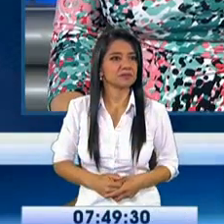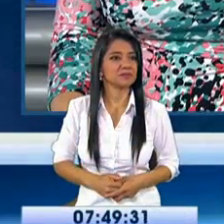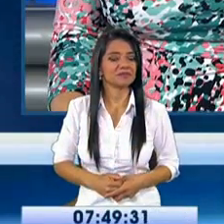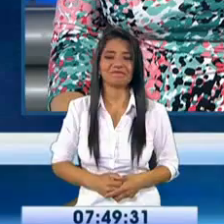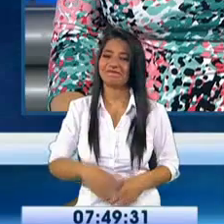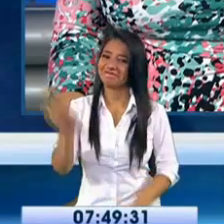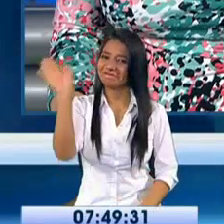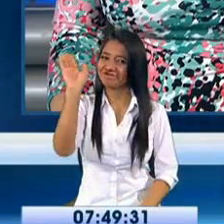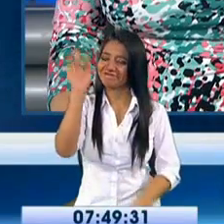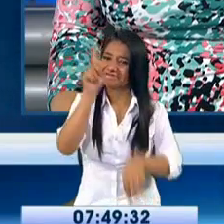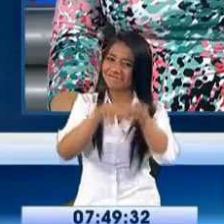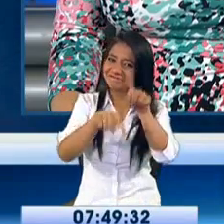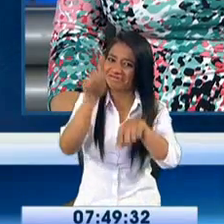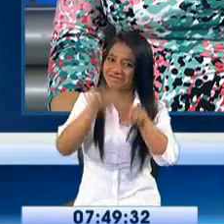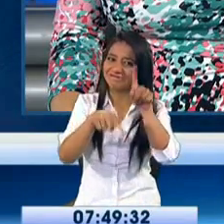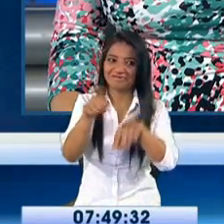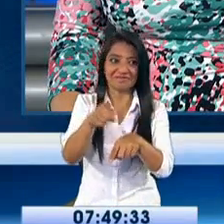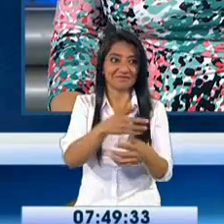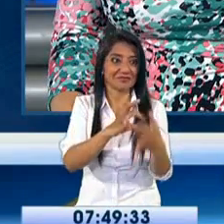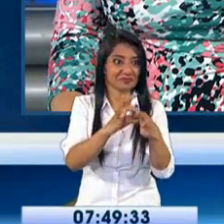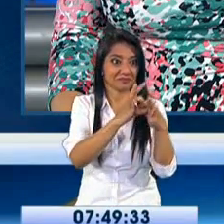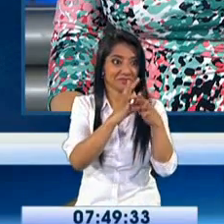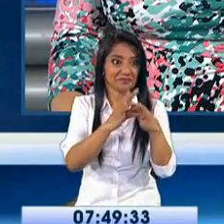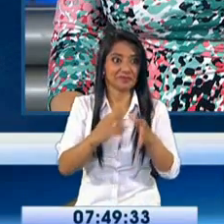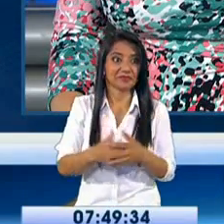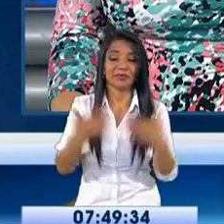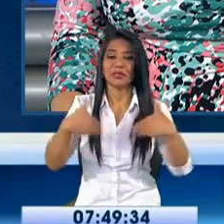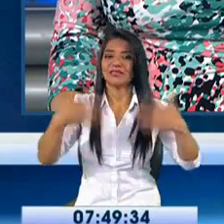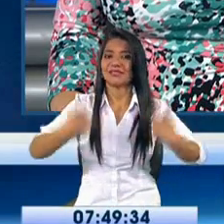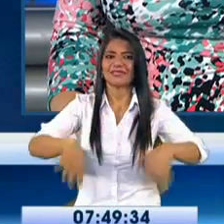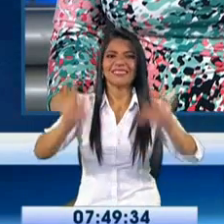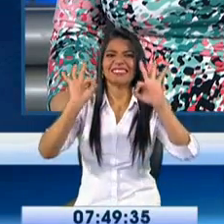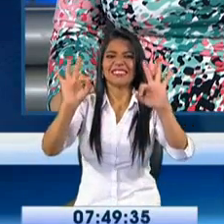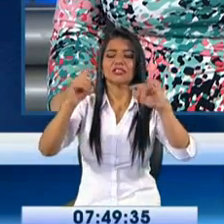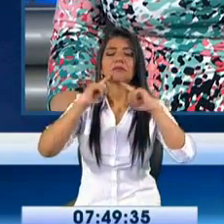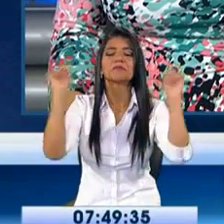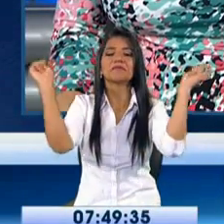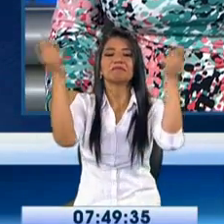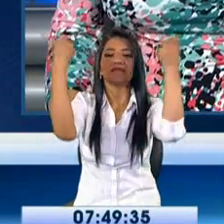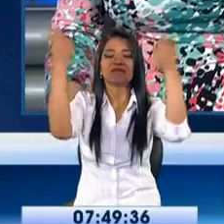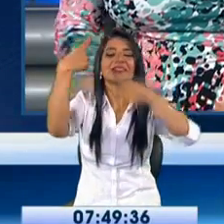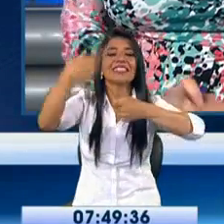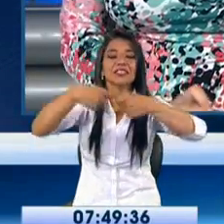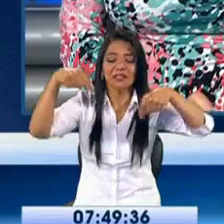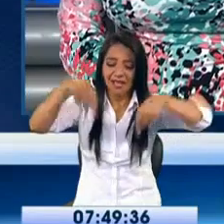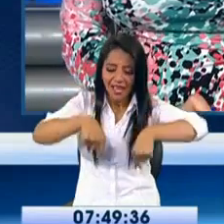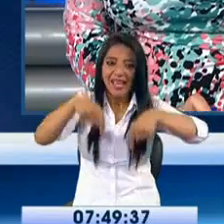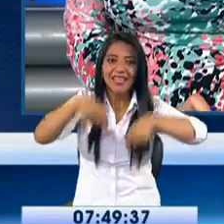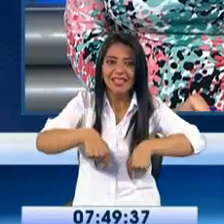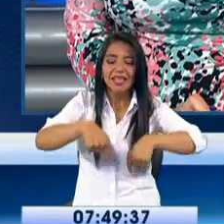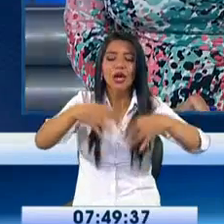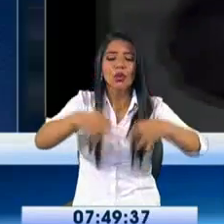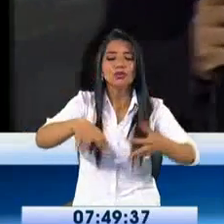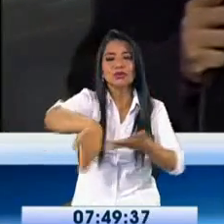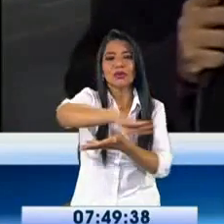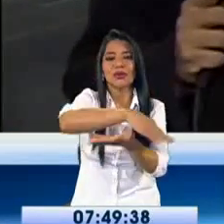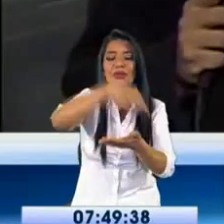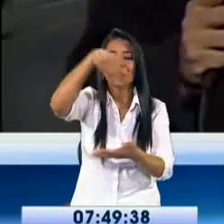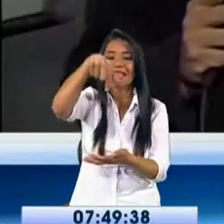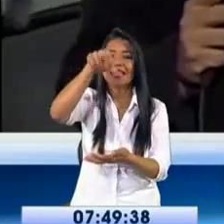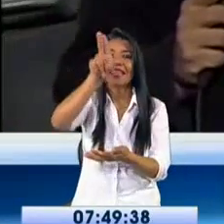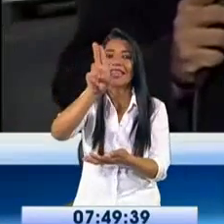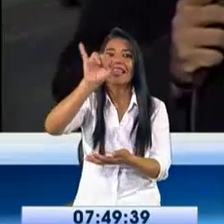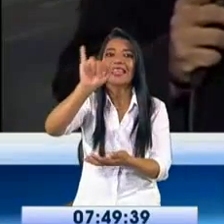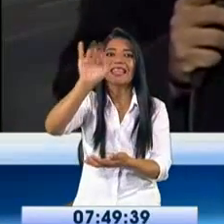Hola, ¿qué tal, amigos televidentes? Mi querido Vero, nosotros estamos ya preparados para festejar a la carita de Dios desde aquí de los exteriores. Les saludamos del Centro